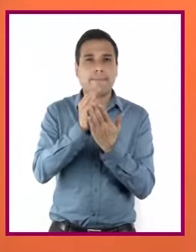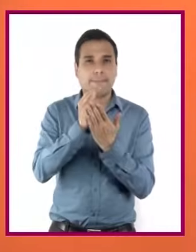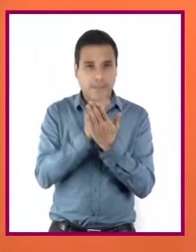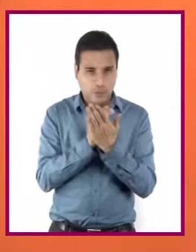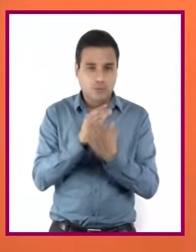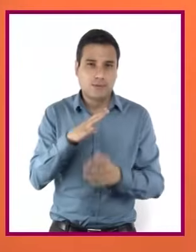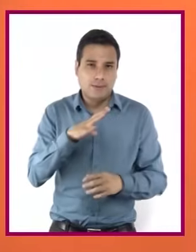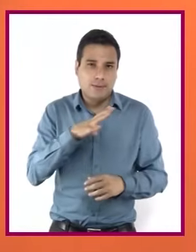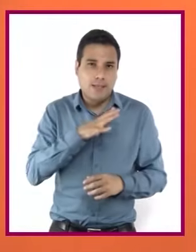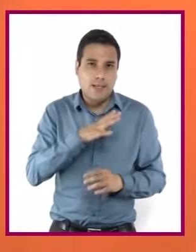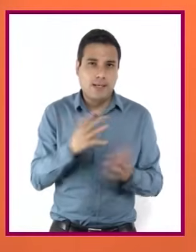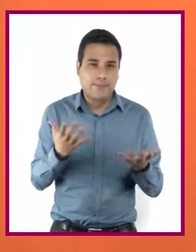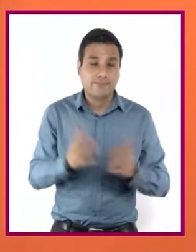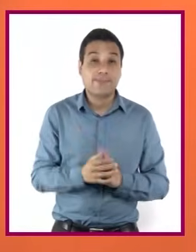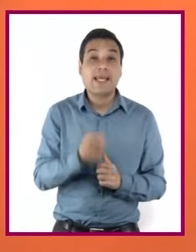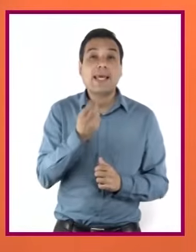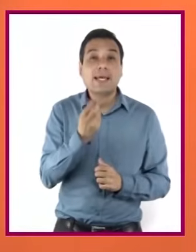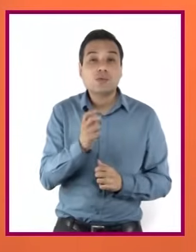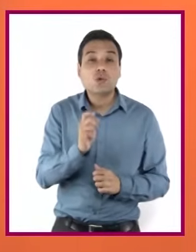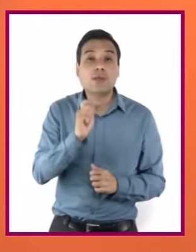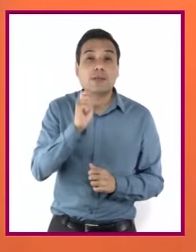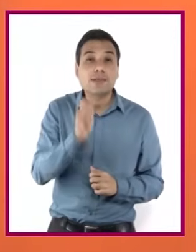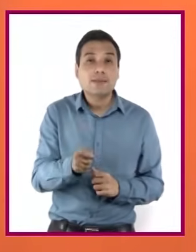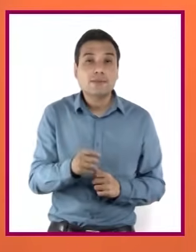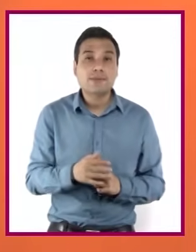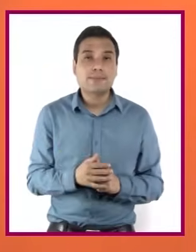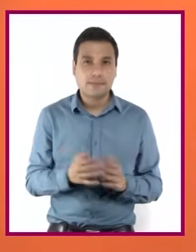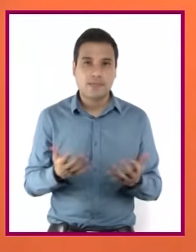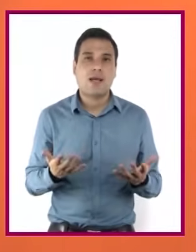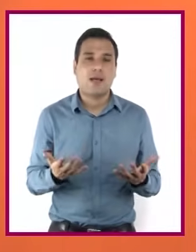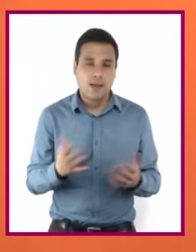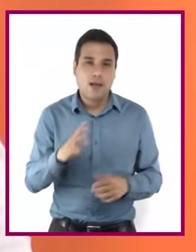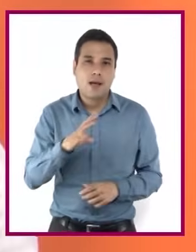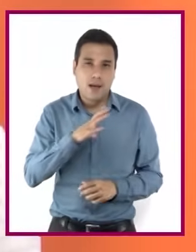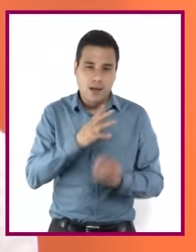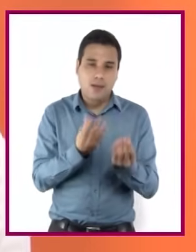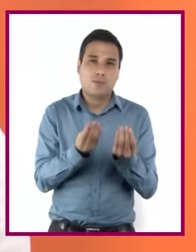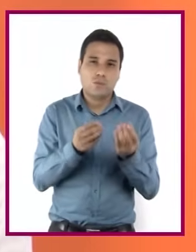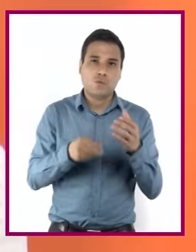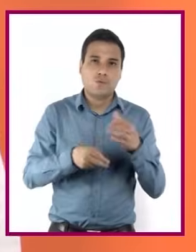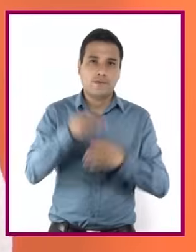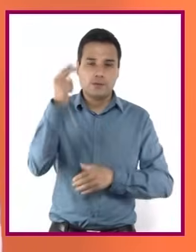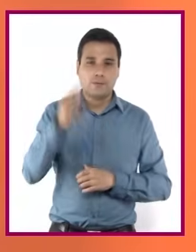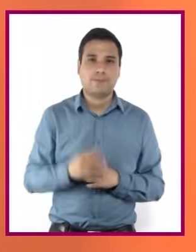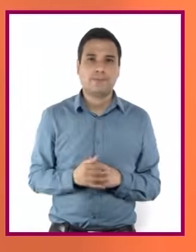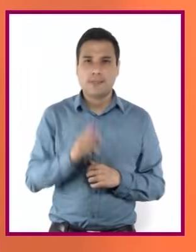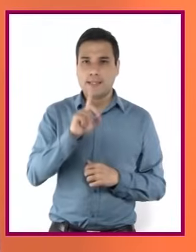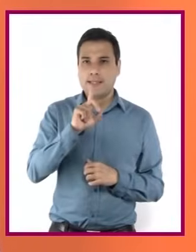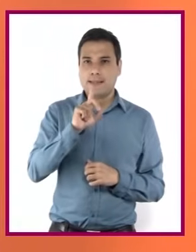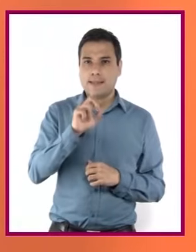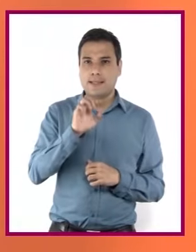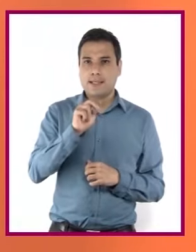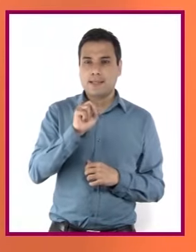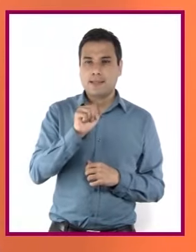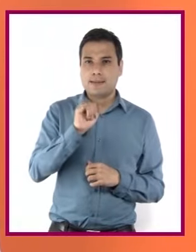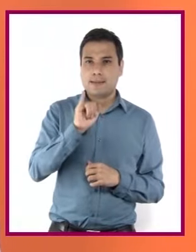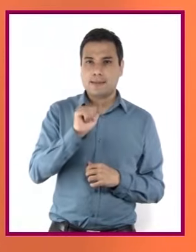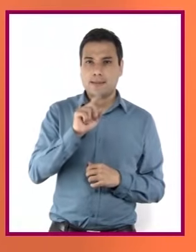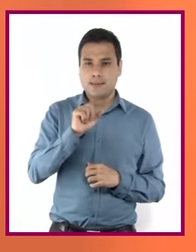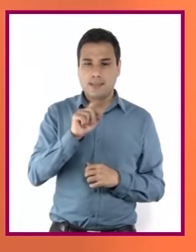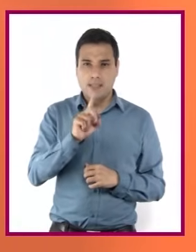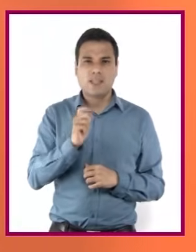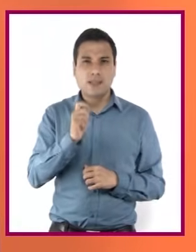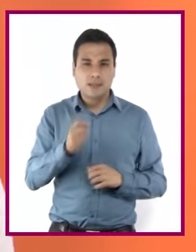del objeto, lo que produce mayores espacios entre ellas. La densidad es otra de las propiedades de la